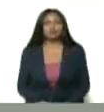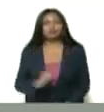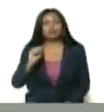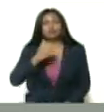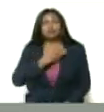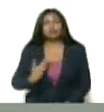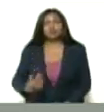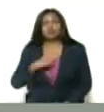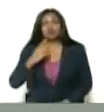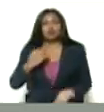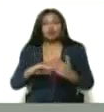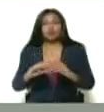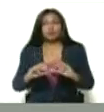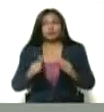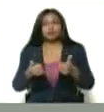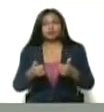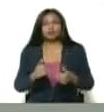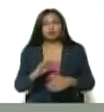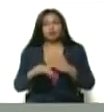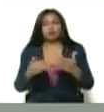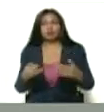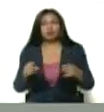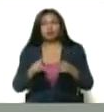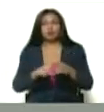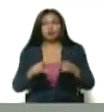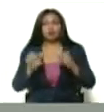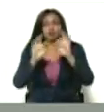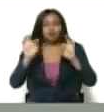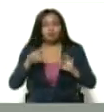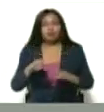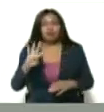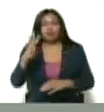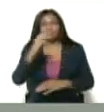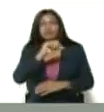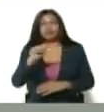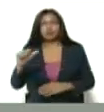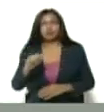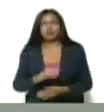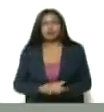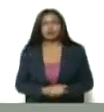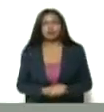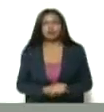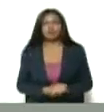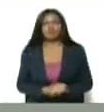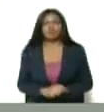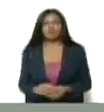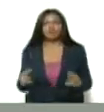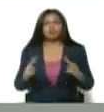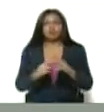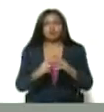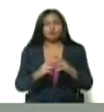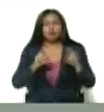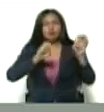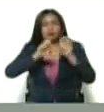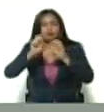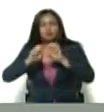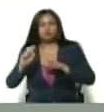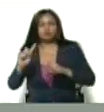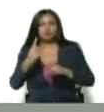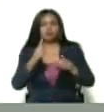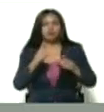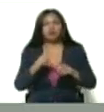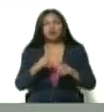ya estamos entrando a la cuarta semana de la aparición del diagnóstico del primer